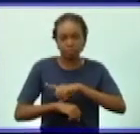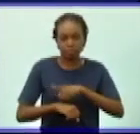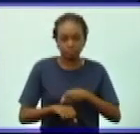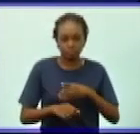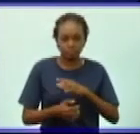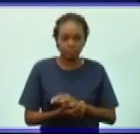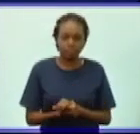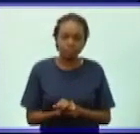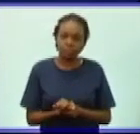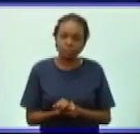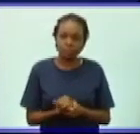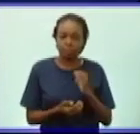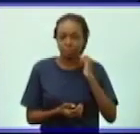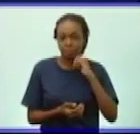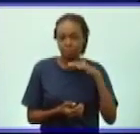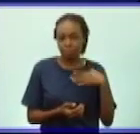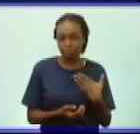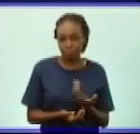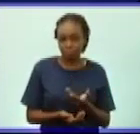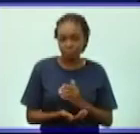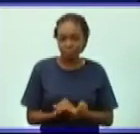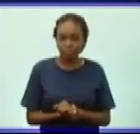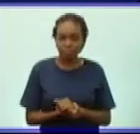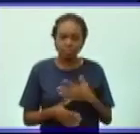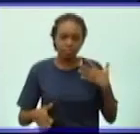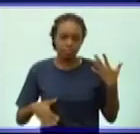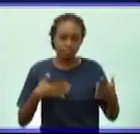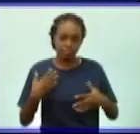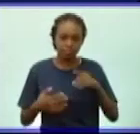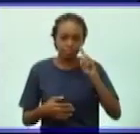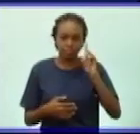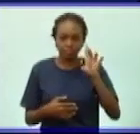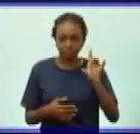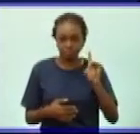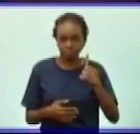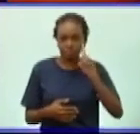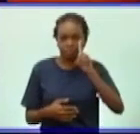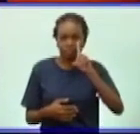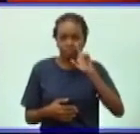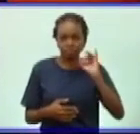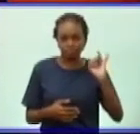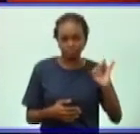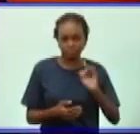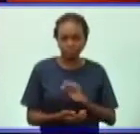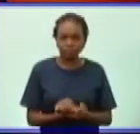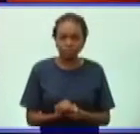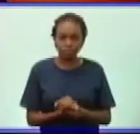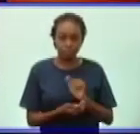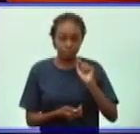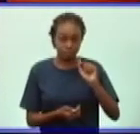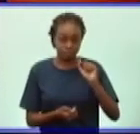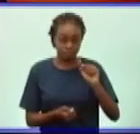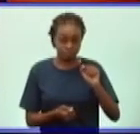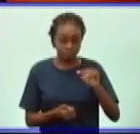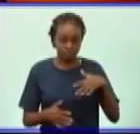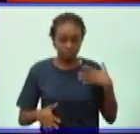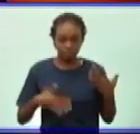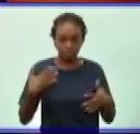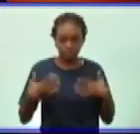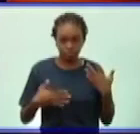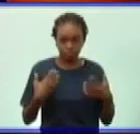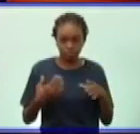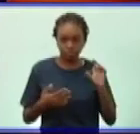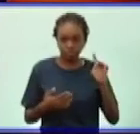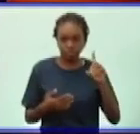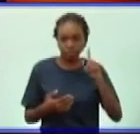También tenemos la actividad 15 y 17. Esta actividad 15 y 17, en la primera,